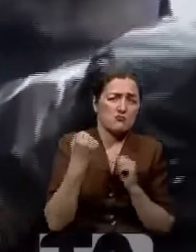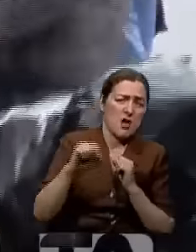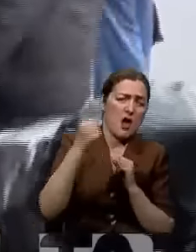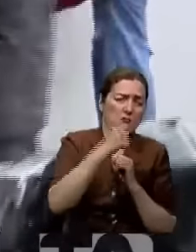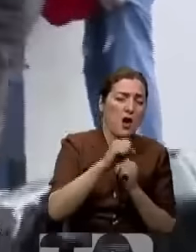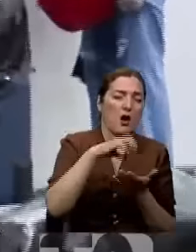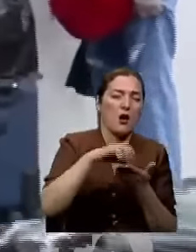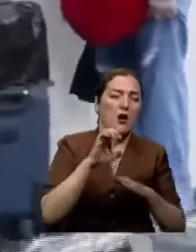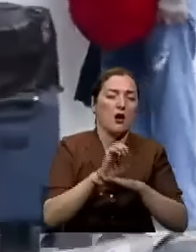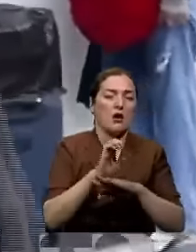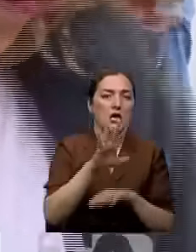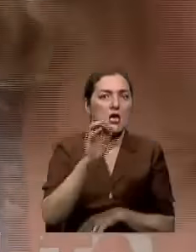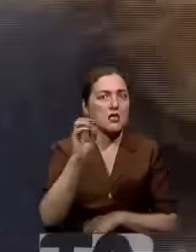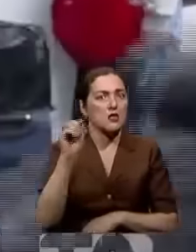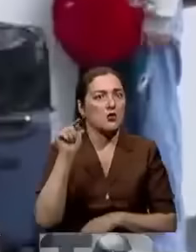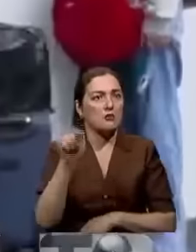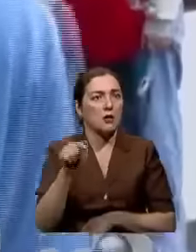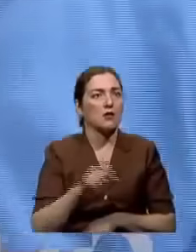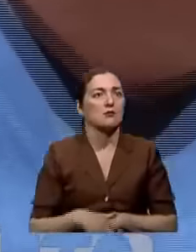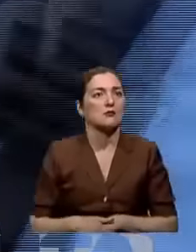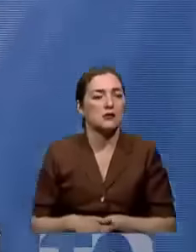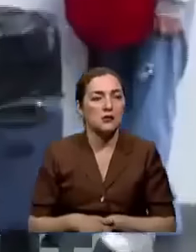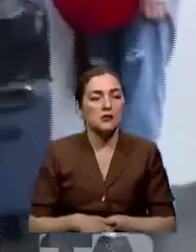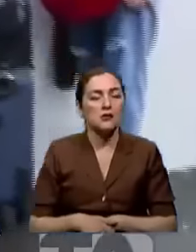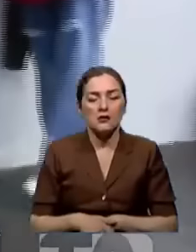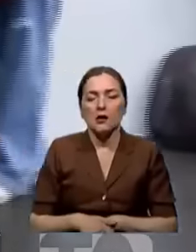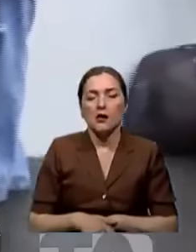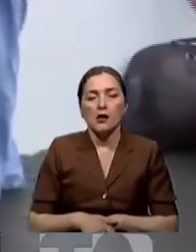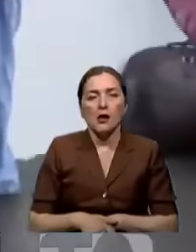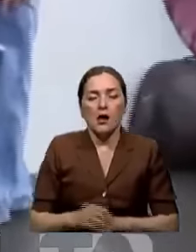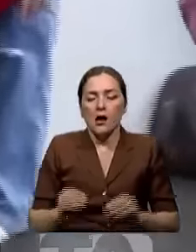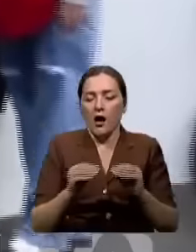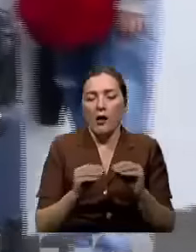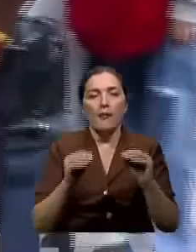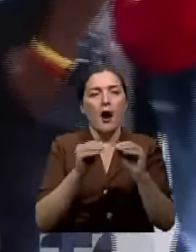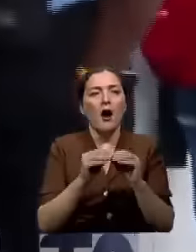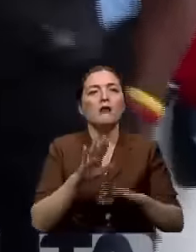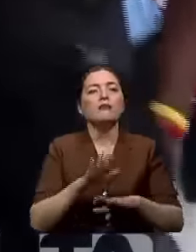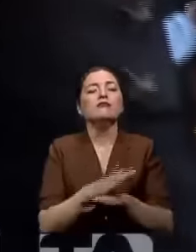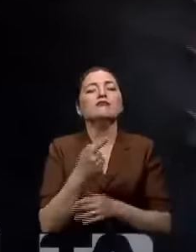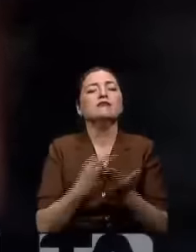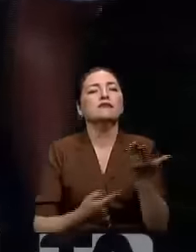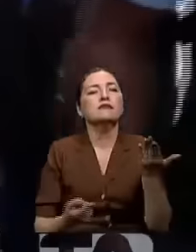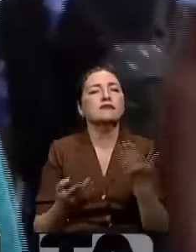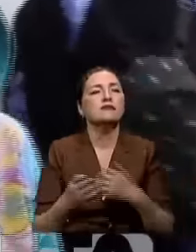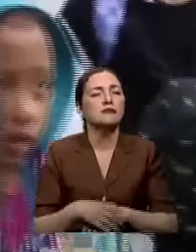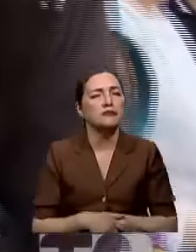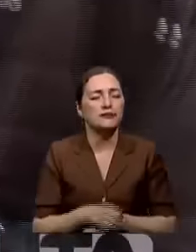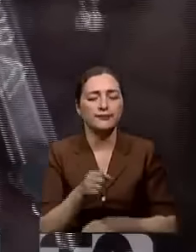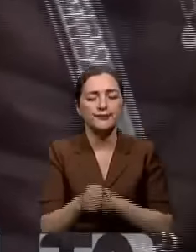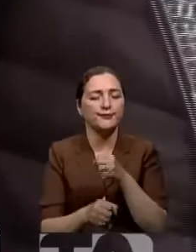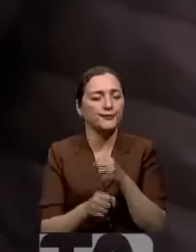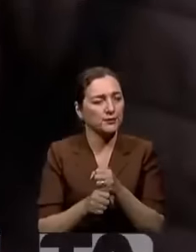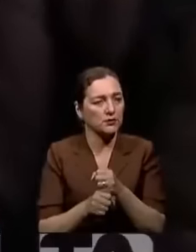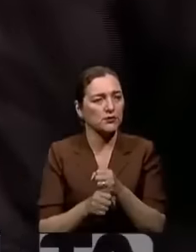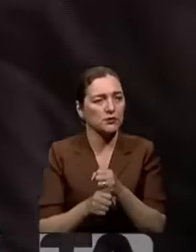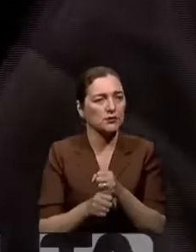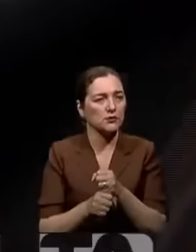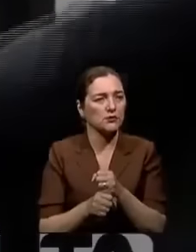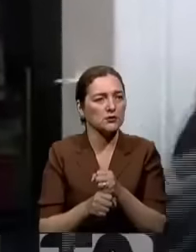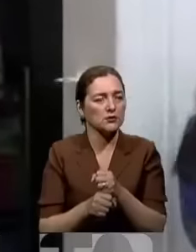mil vehículos en las arterias viales y se espera que este número incremente debido a que este año hay un día